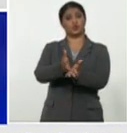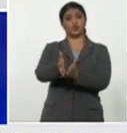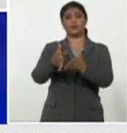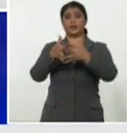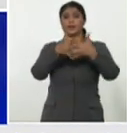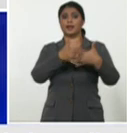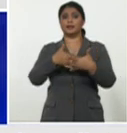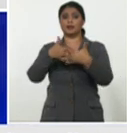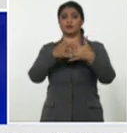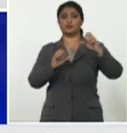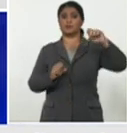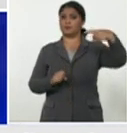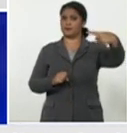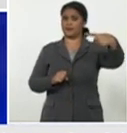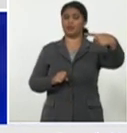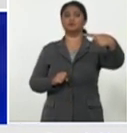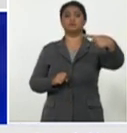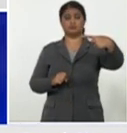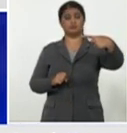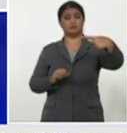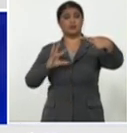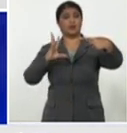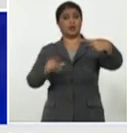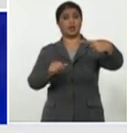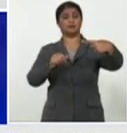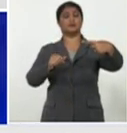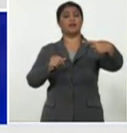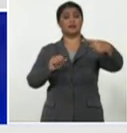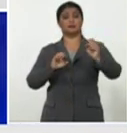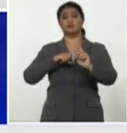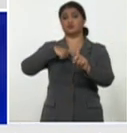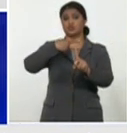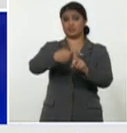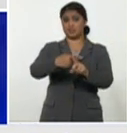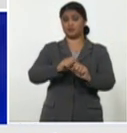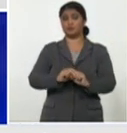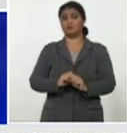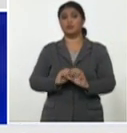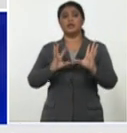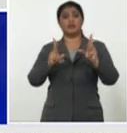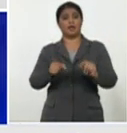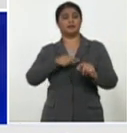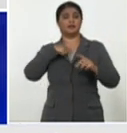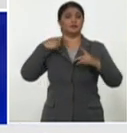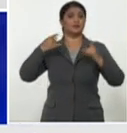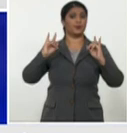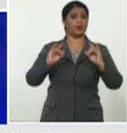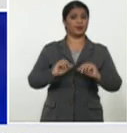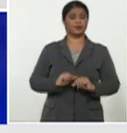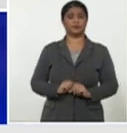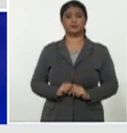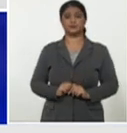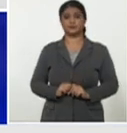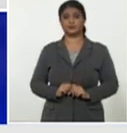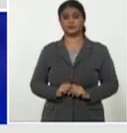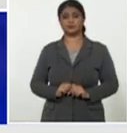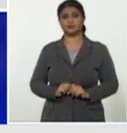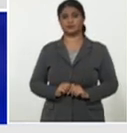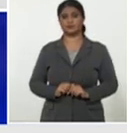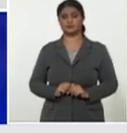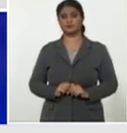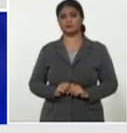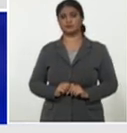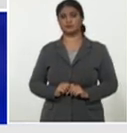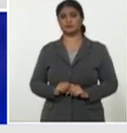la cabeza tanto en el número de casos como en el número de fallecidos. Ya en la composición de los que aportan más casos,